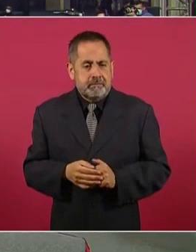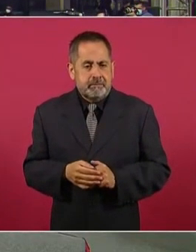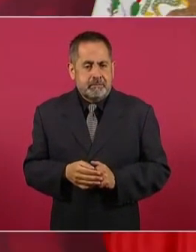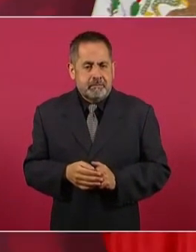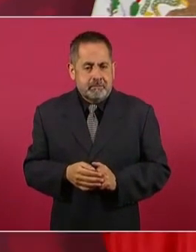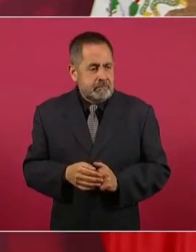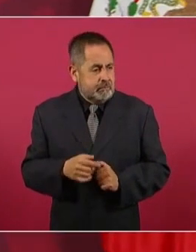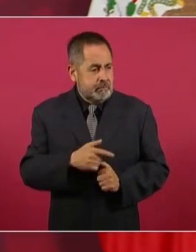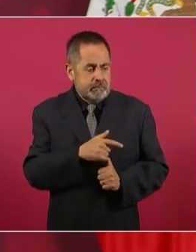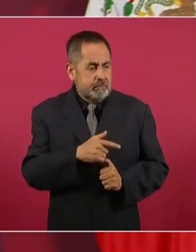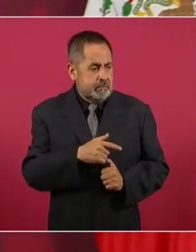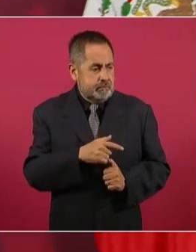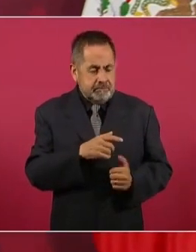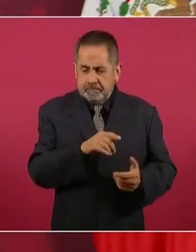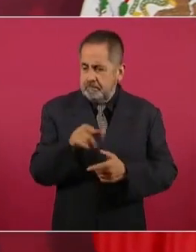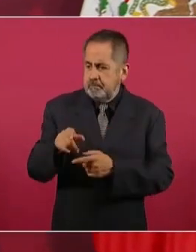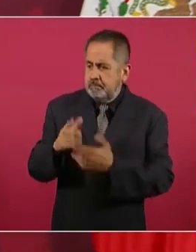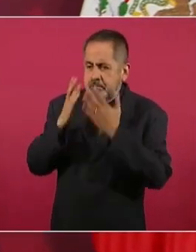había médicos